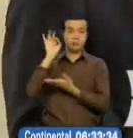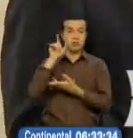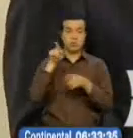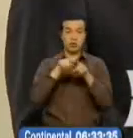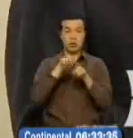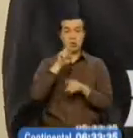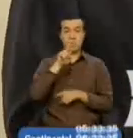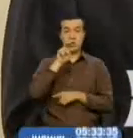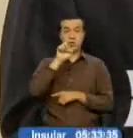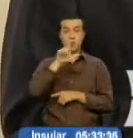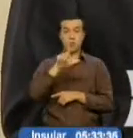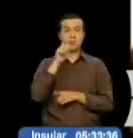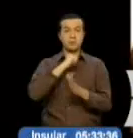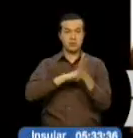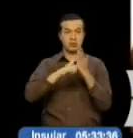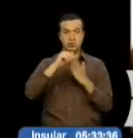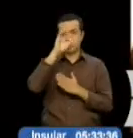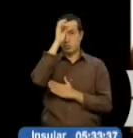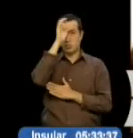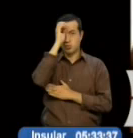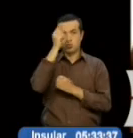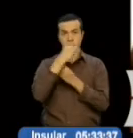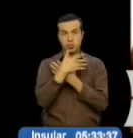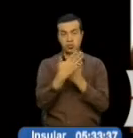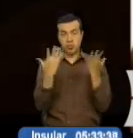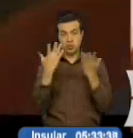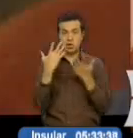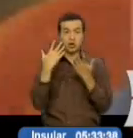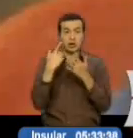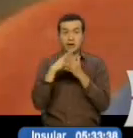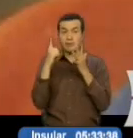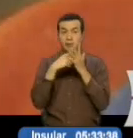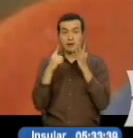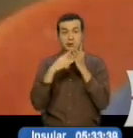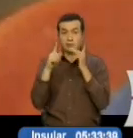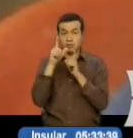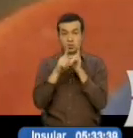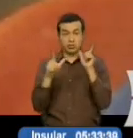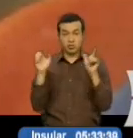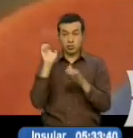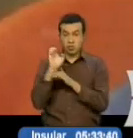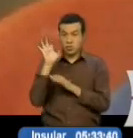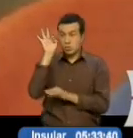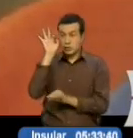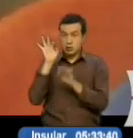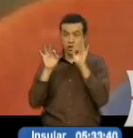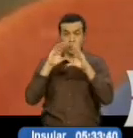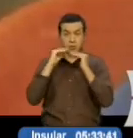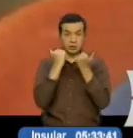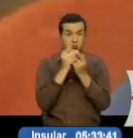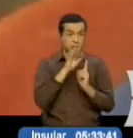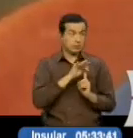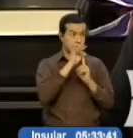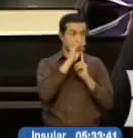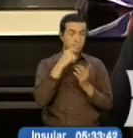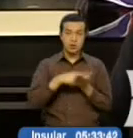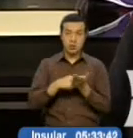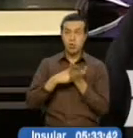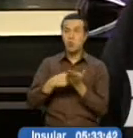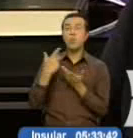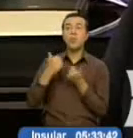Pérez Torres, ministro de Cultura, quien señala que los distintos personajes de la historia ecuatoriana serán escogidos por una comisión especializada.